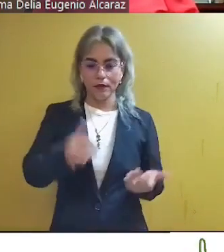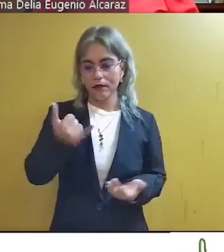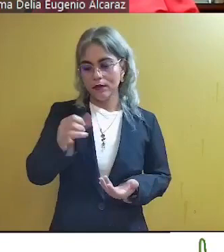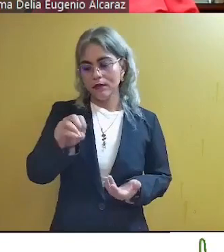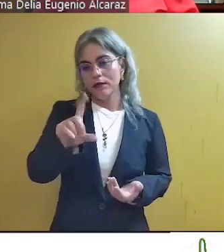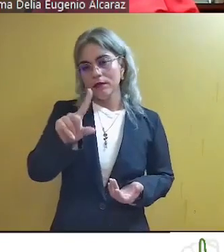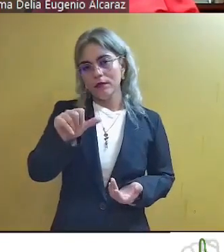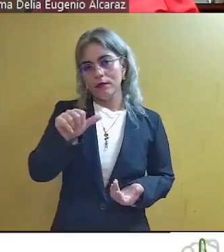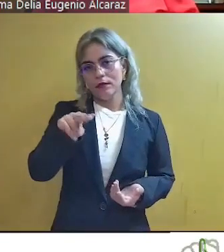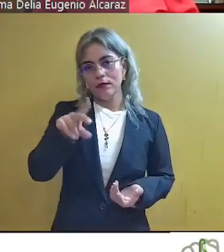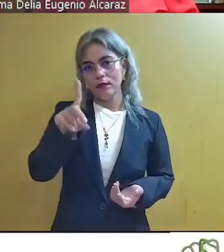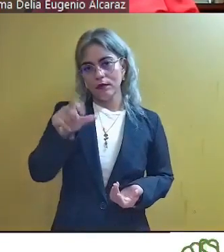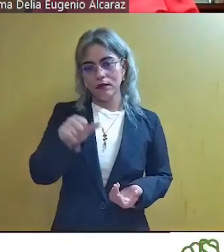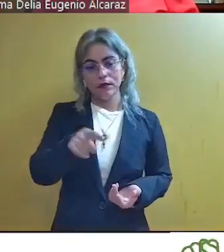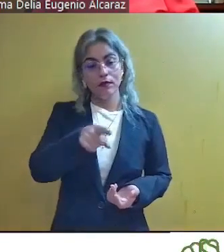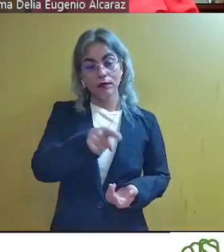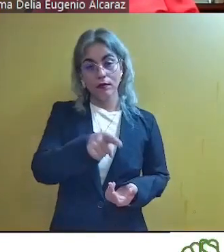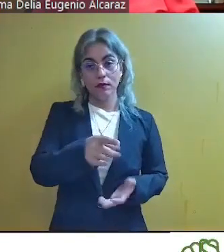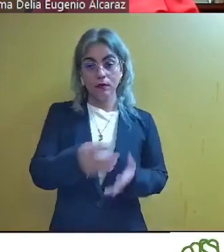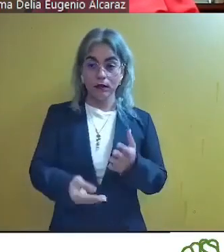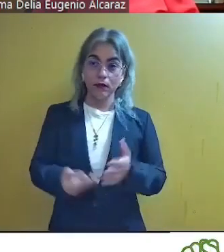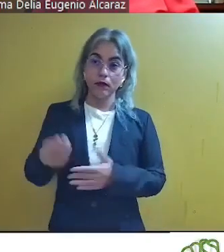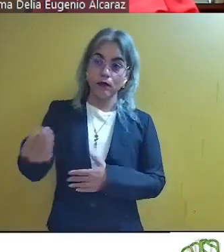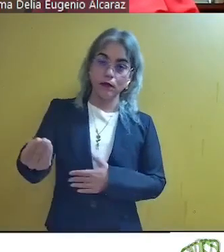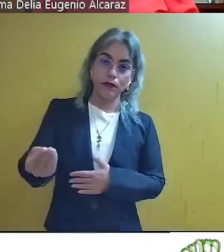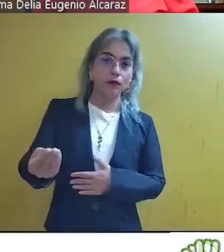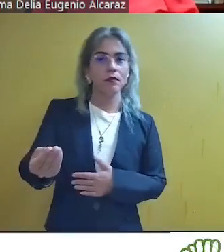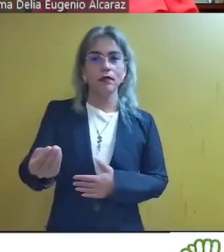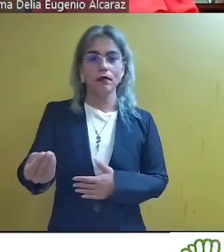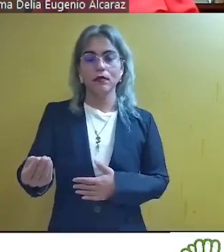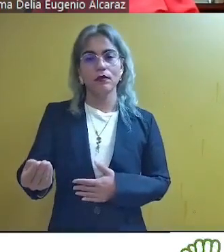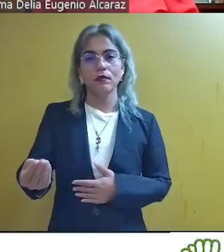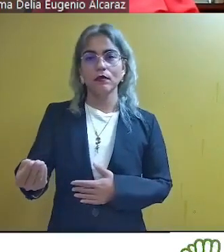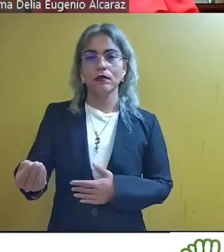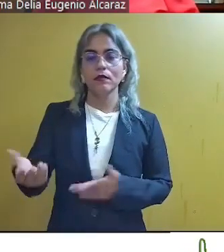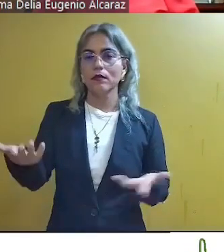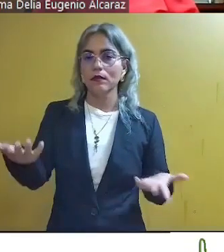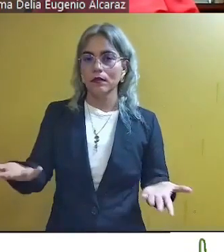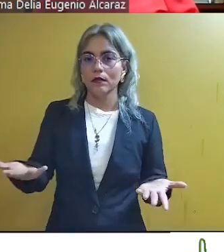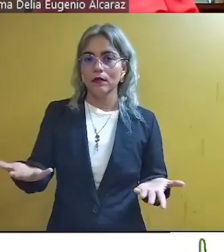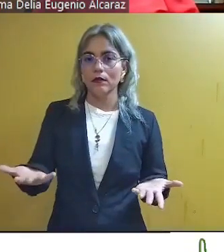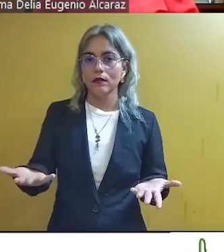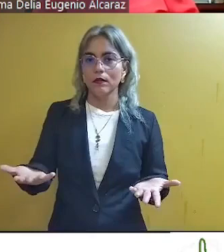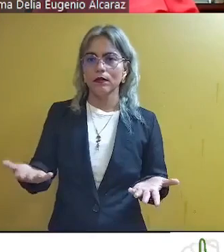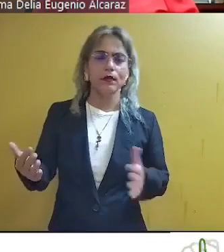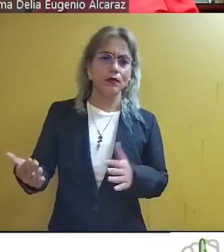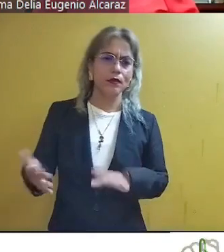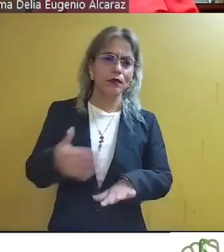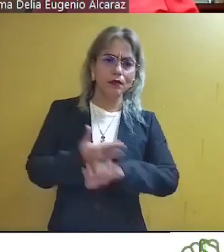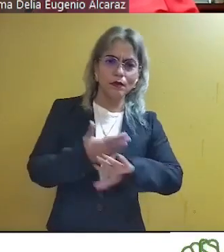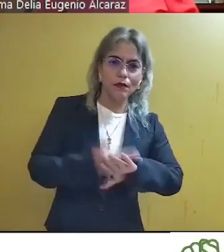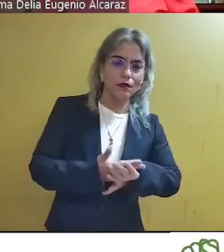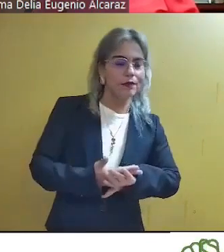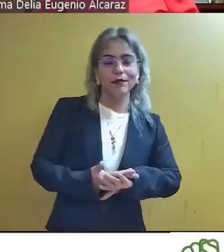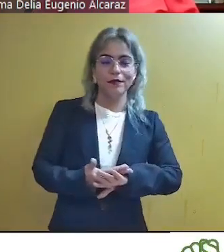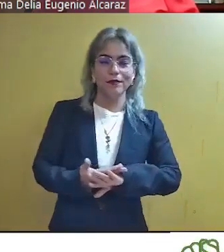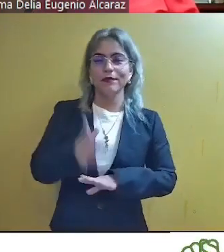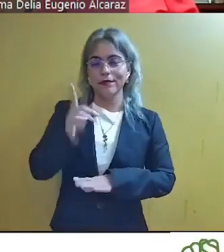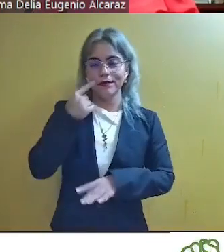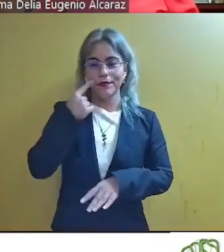Aguilar, una vez justificada la presentación oportuna del medio de impugnación, el proyecto estima que los agravios son infundados, como enseguida se explica.